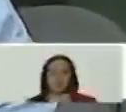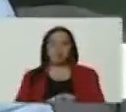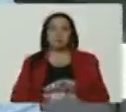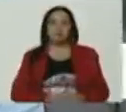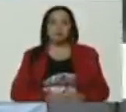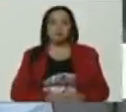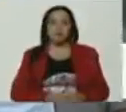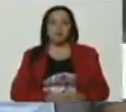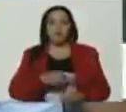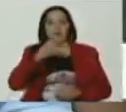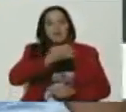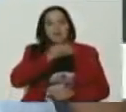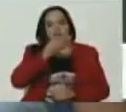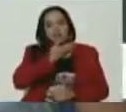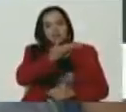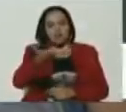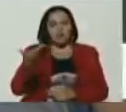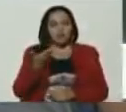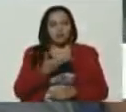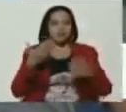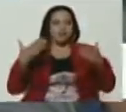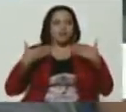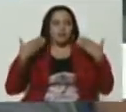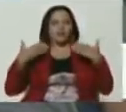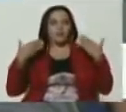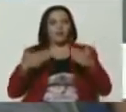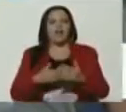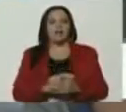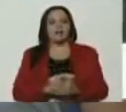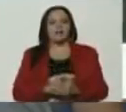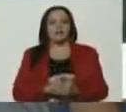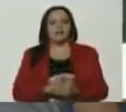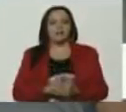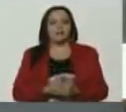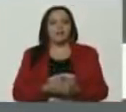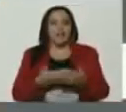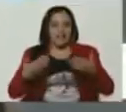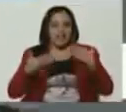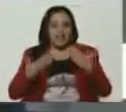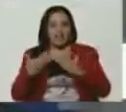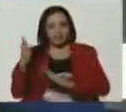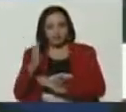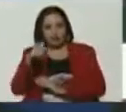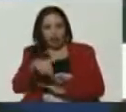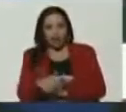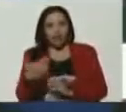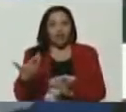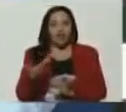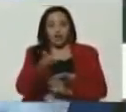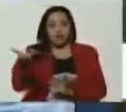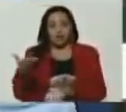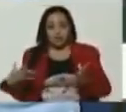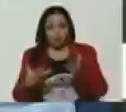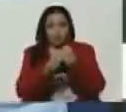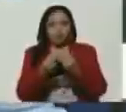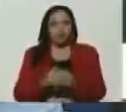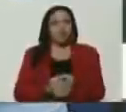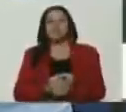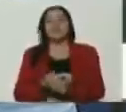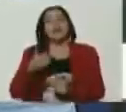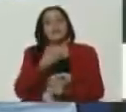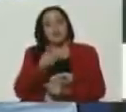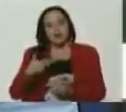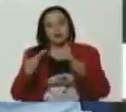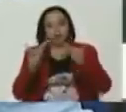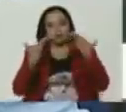Qué alegría estar aquí junto a ustedes, junto a los hermanos y hermanas cubanas, y de aquí quiero enviarle un gran